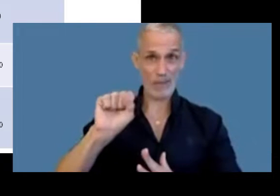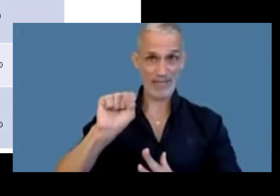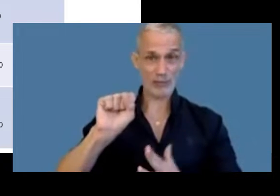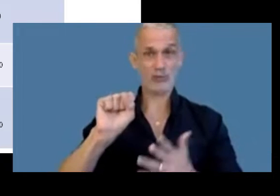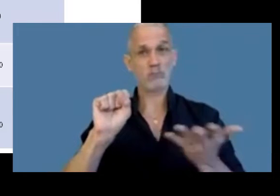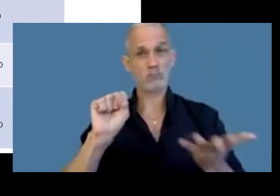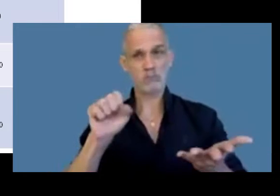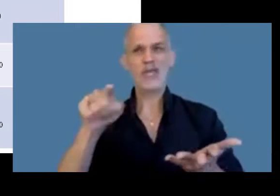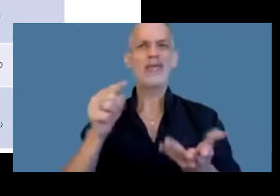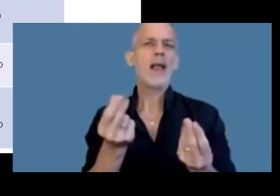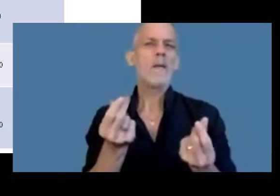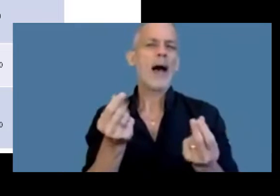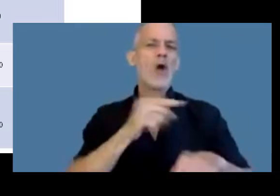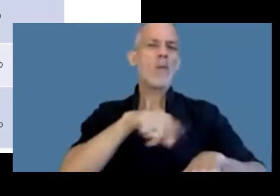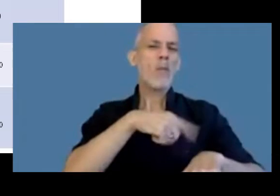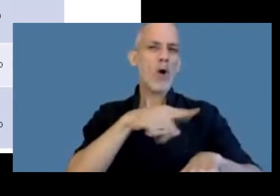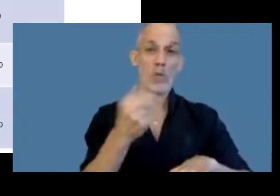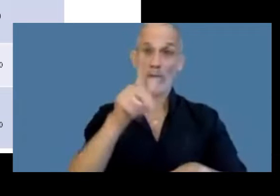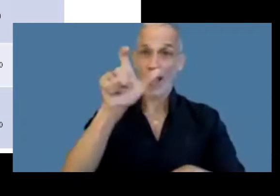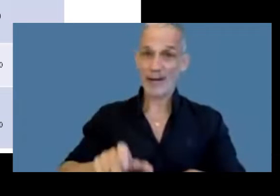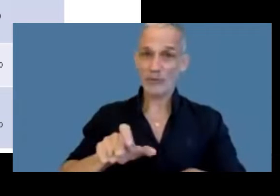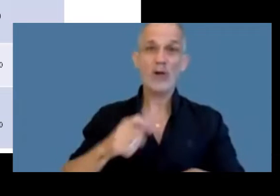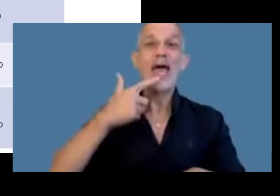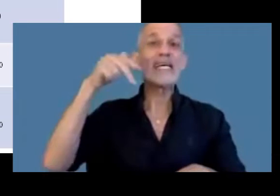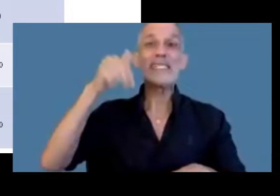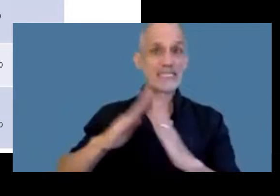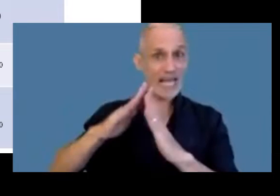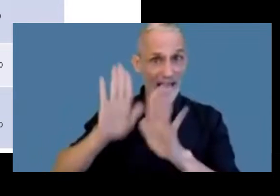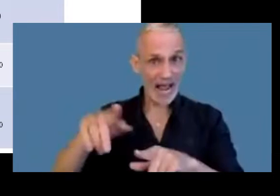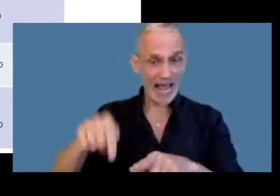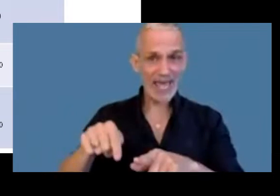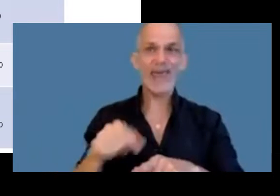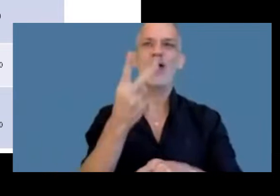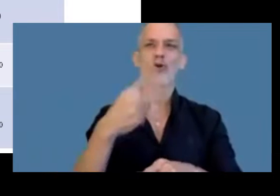el valor hora de una persona sin retiro es de